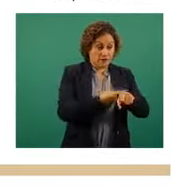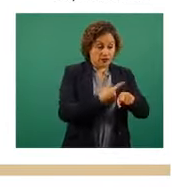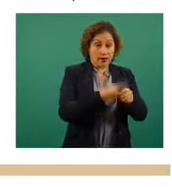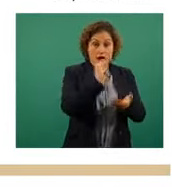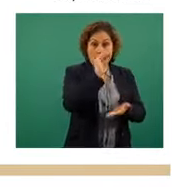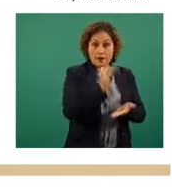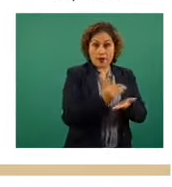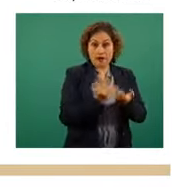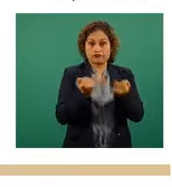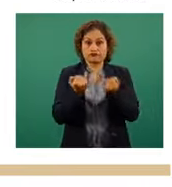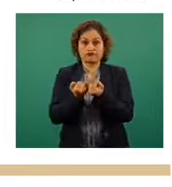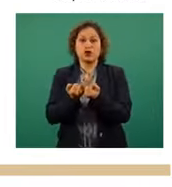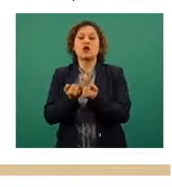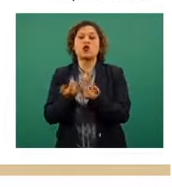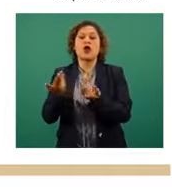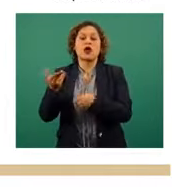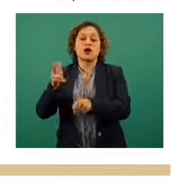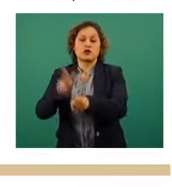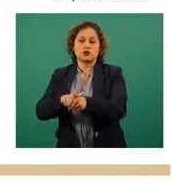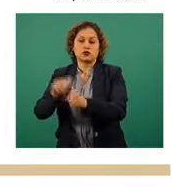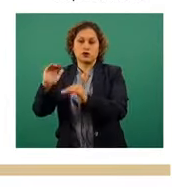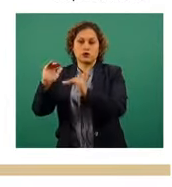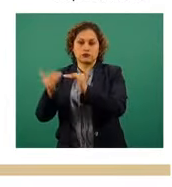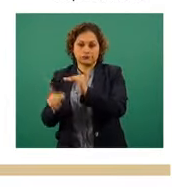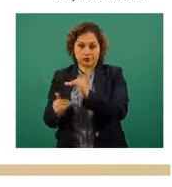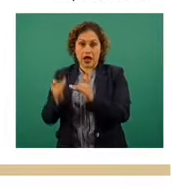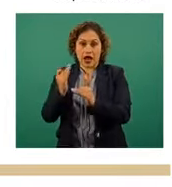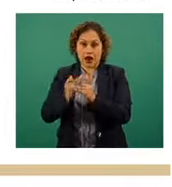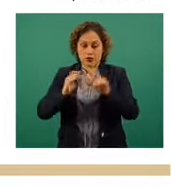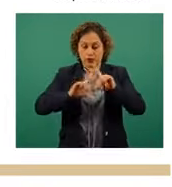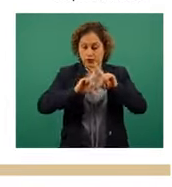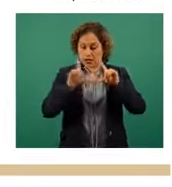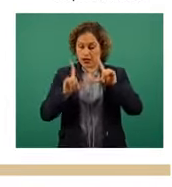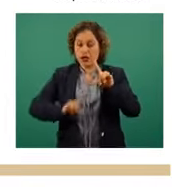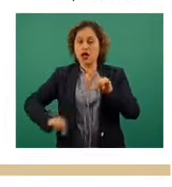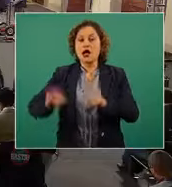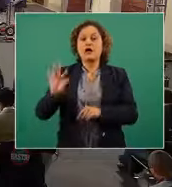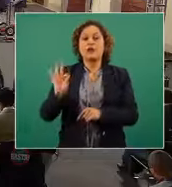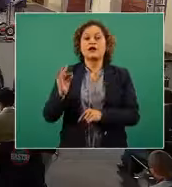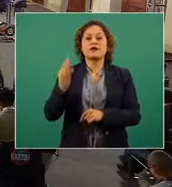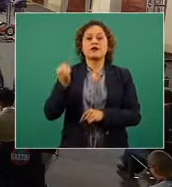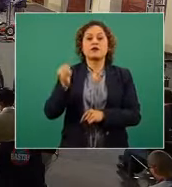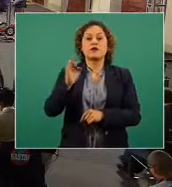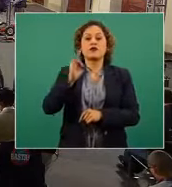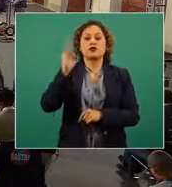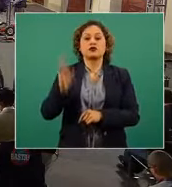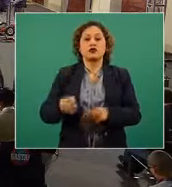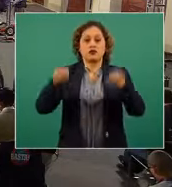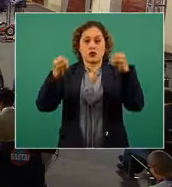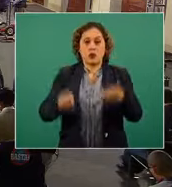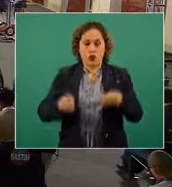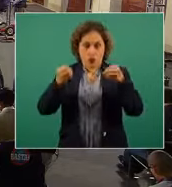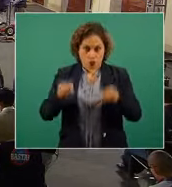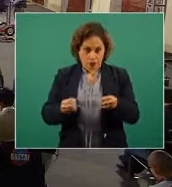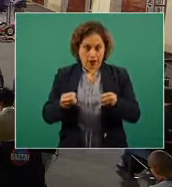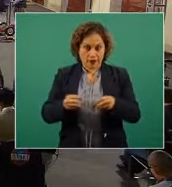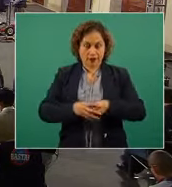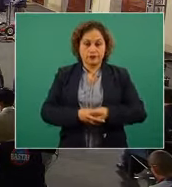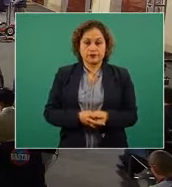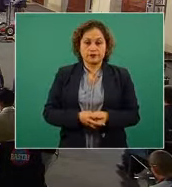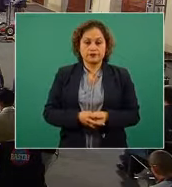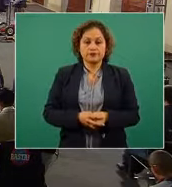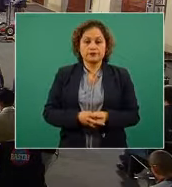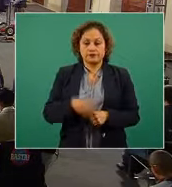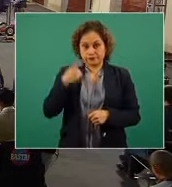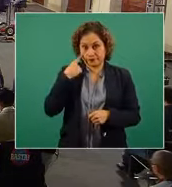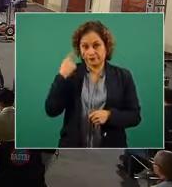En este momento tenemos 49% de ocupación a nivel nacional y en la siguiente diapositiva vemos, como lo hemos ido